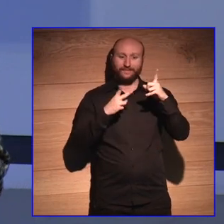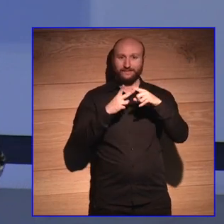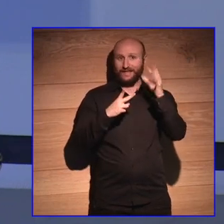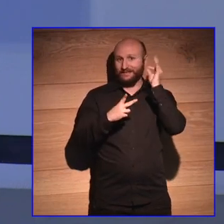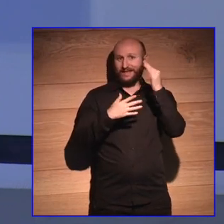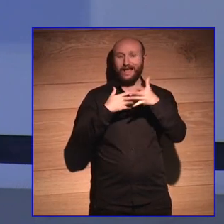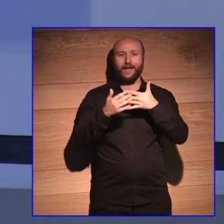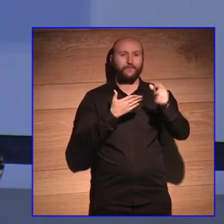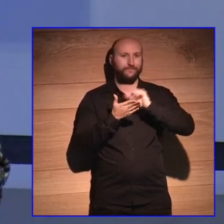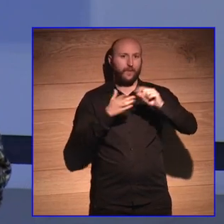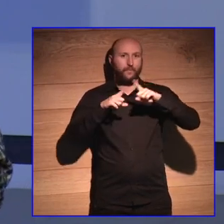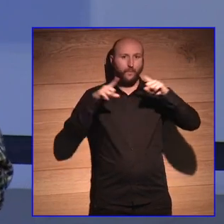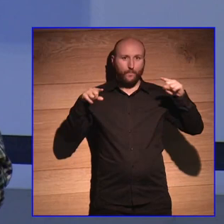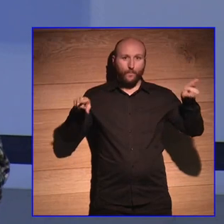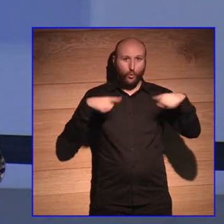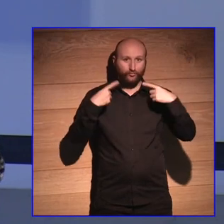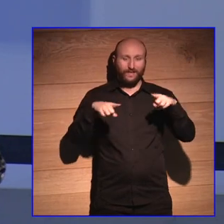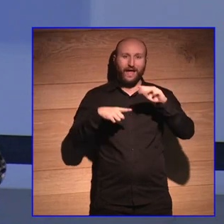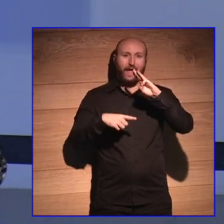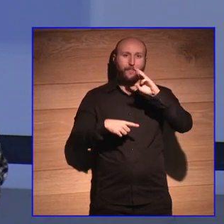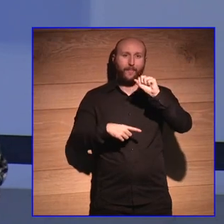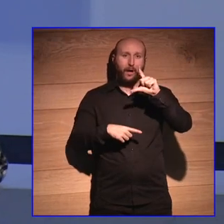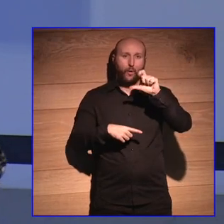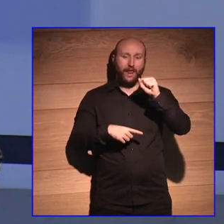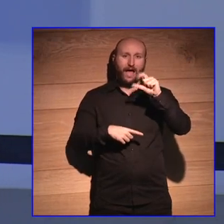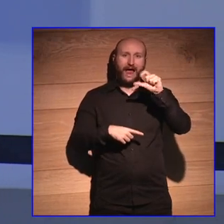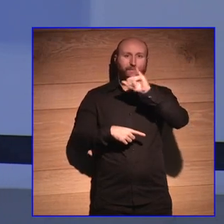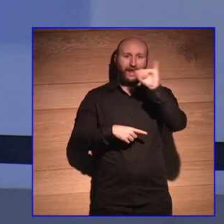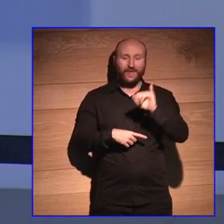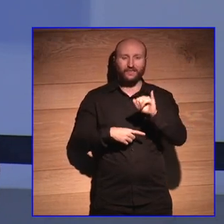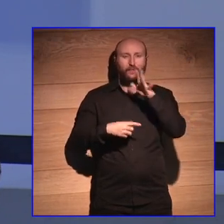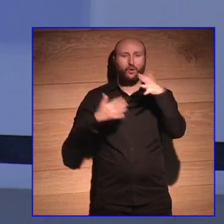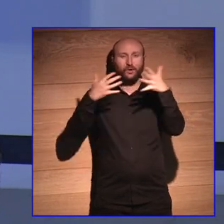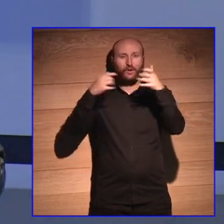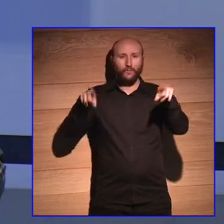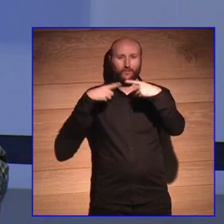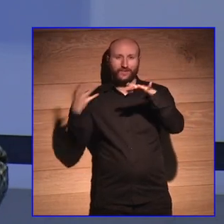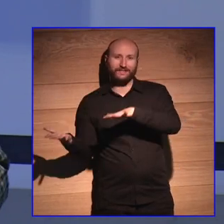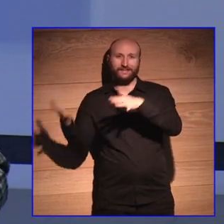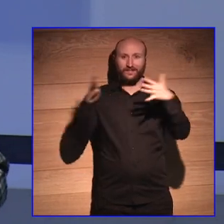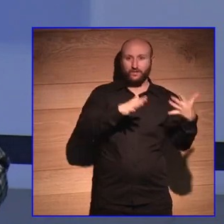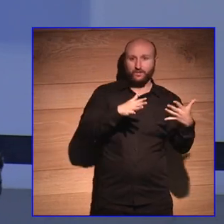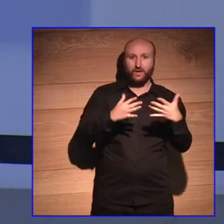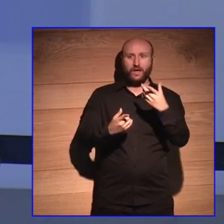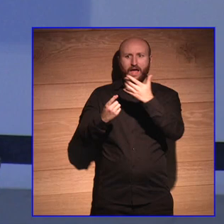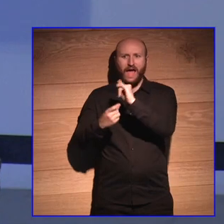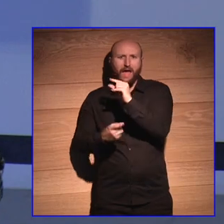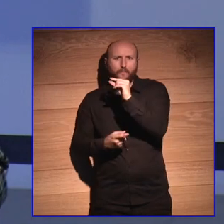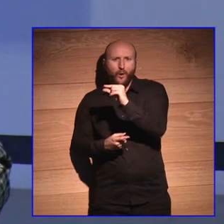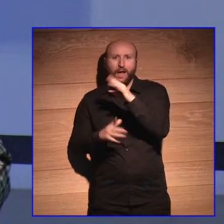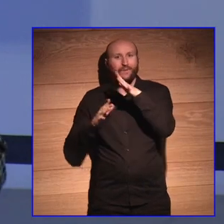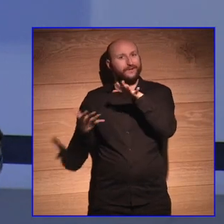compositora de segovia paula álvarez que está haciendo las transcripciones de las partituras de maría de pablos de las pocas que tenemos pero la